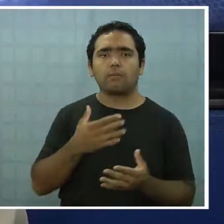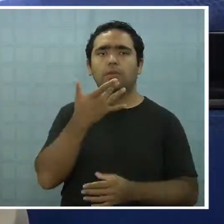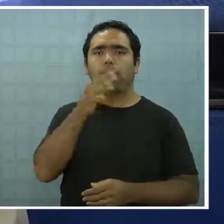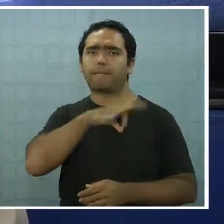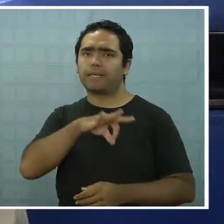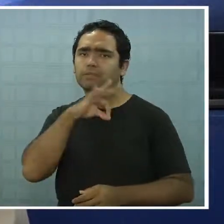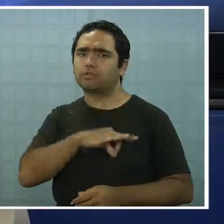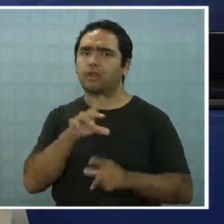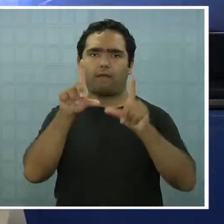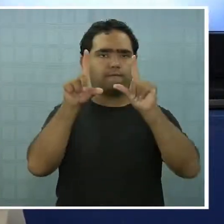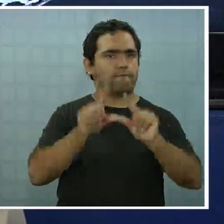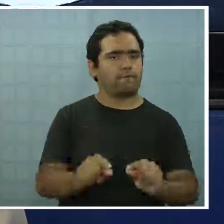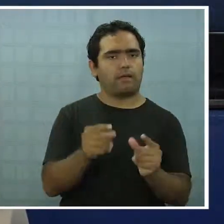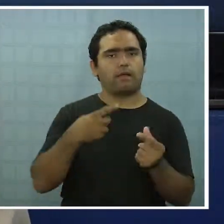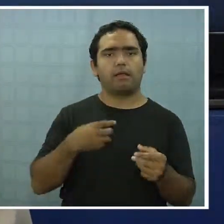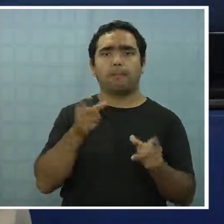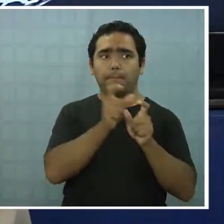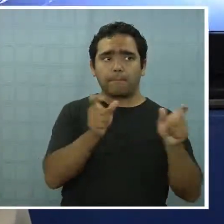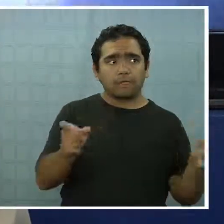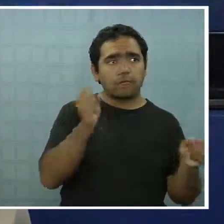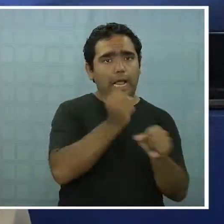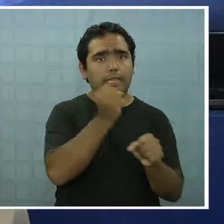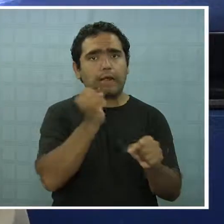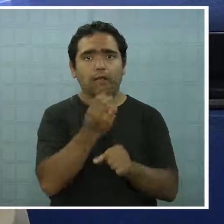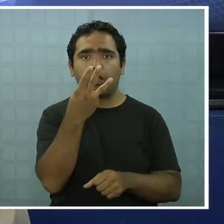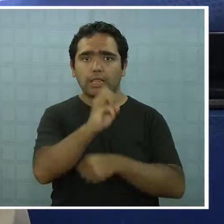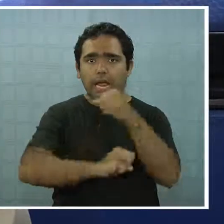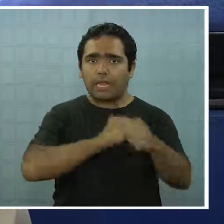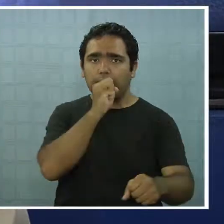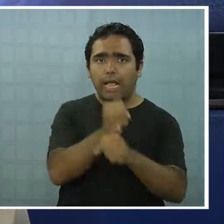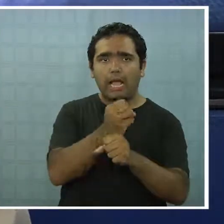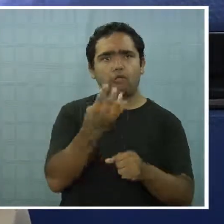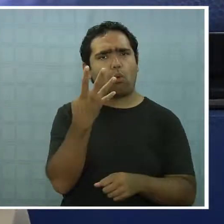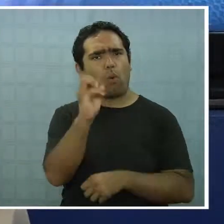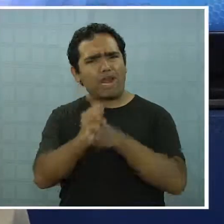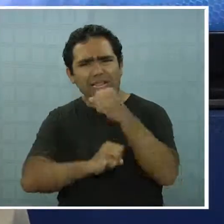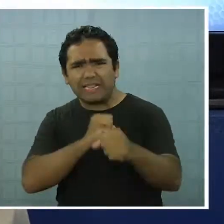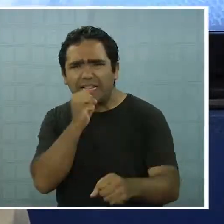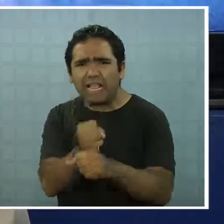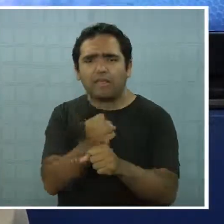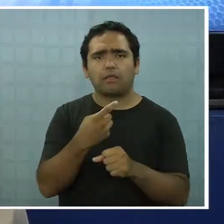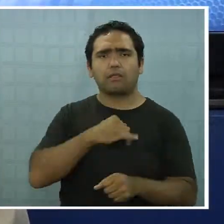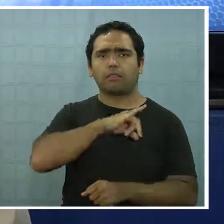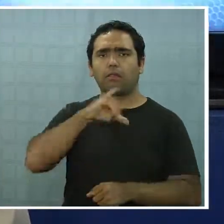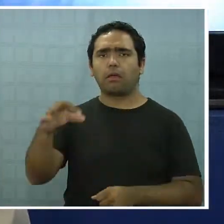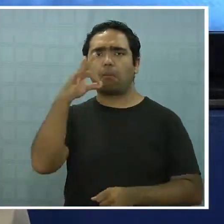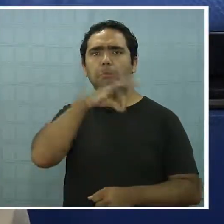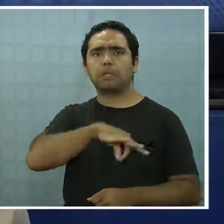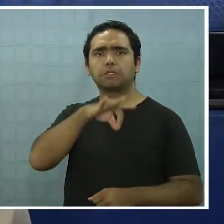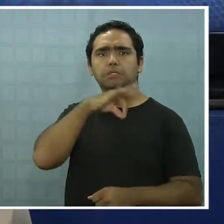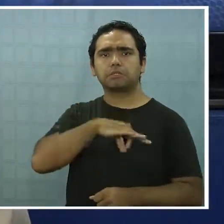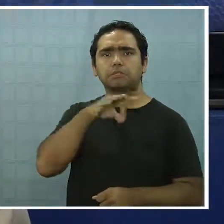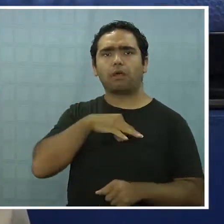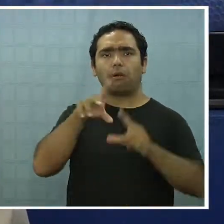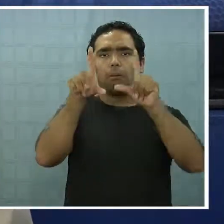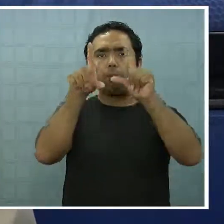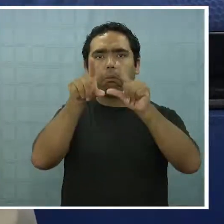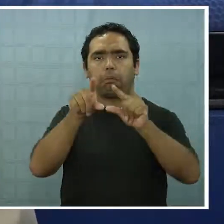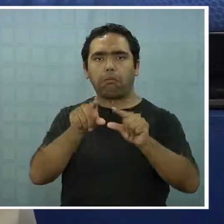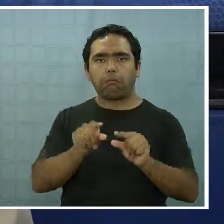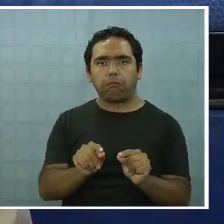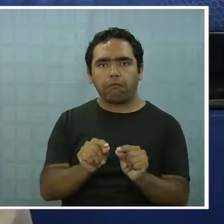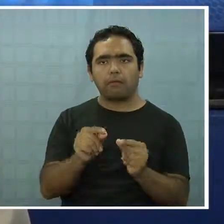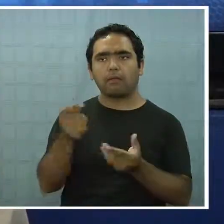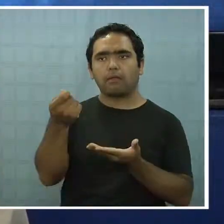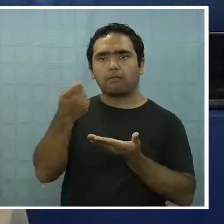extraordinariamente bajas. La gente trabaja 30 años, más 40 años, y lo que recibe no llega a una tasa de reemplazo muchas veces que